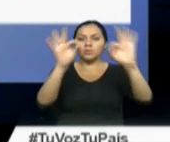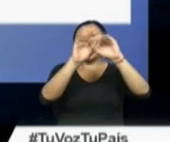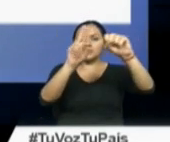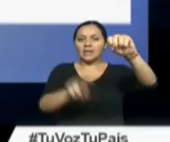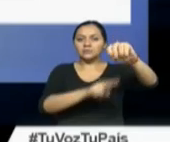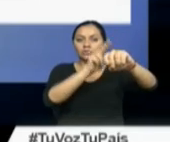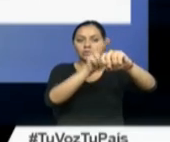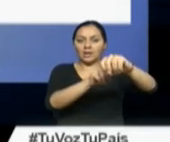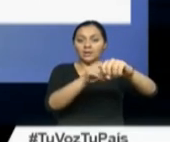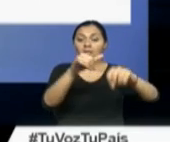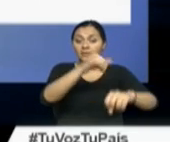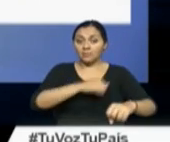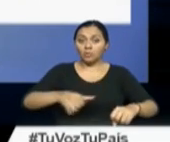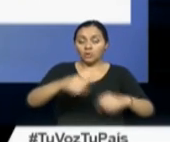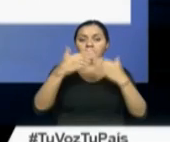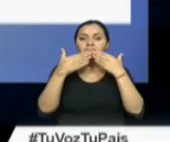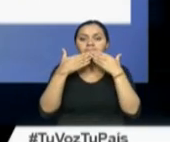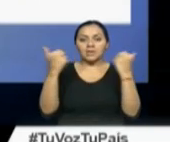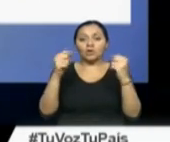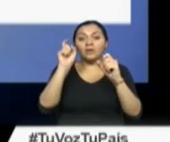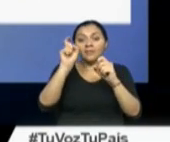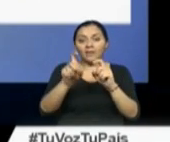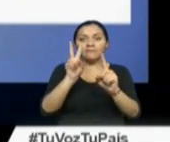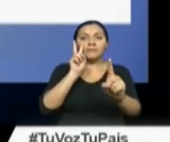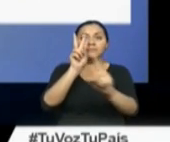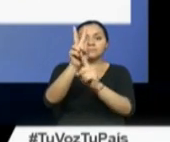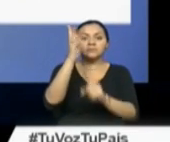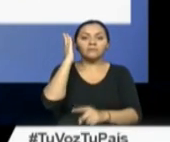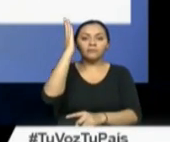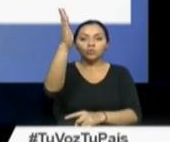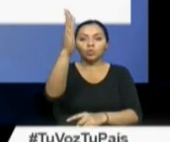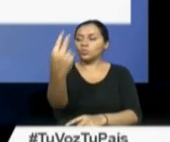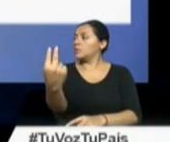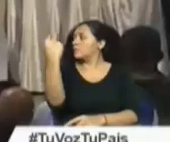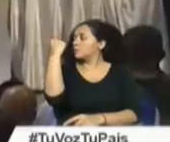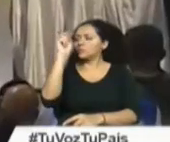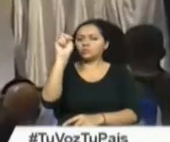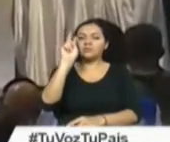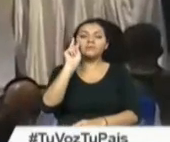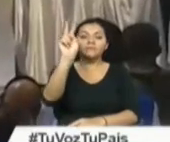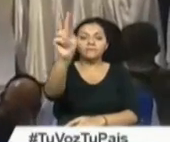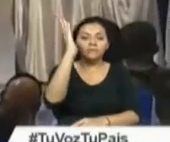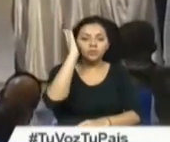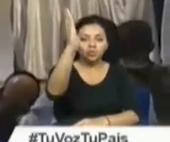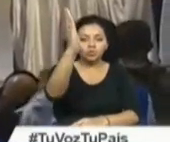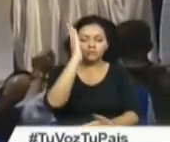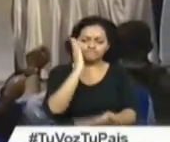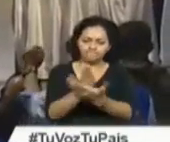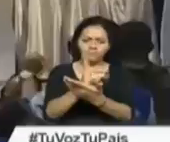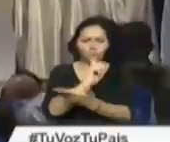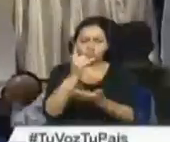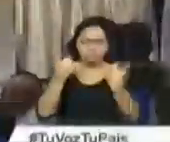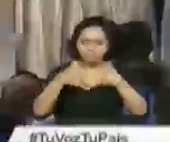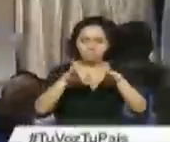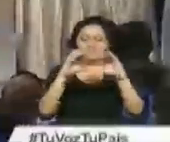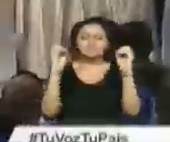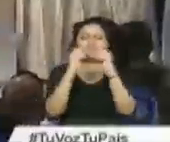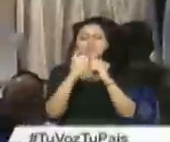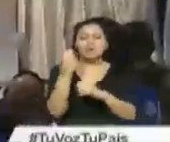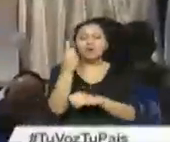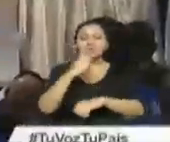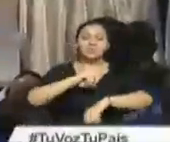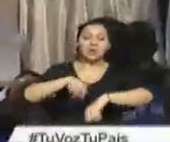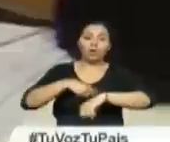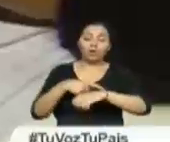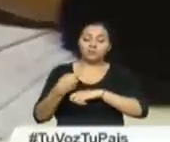democracia está fortalecida. Miremos hacia adelante. El futuro no se detiene. Después de más de 11 horas de recuento de los